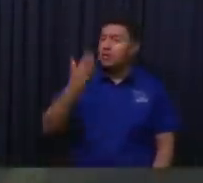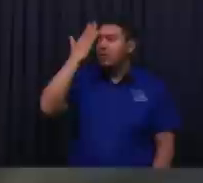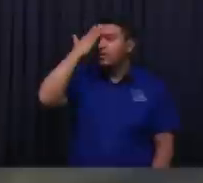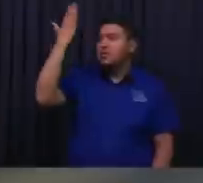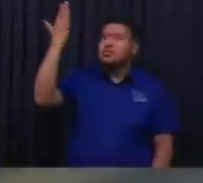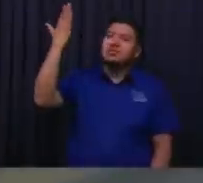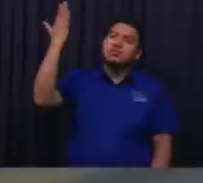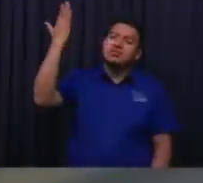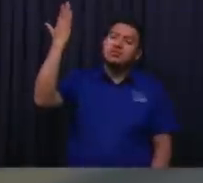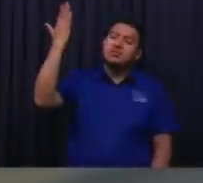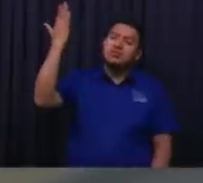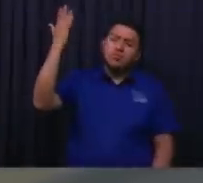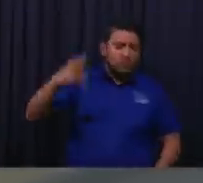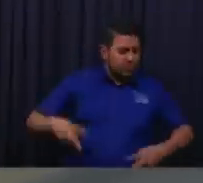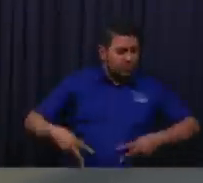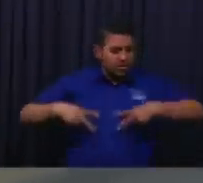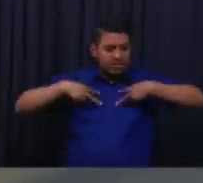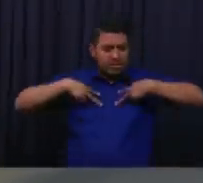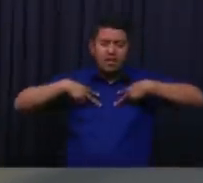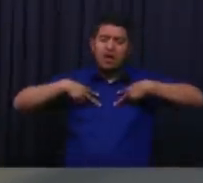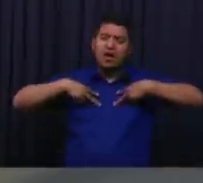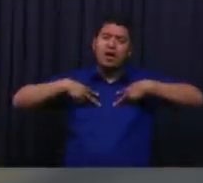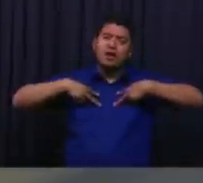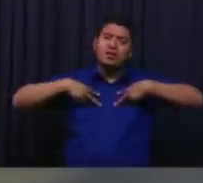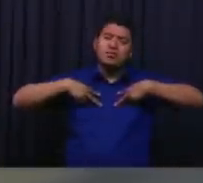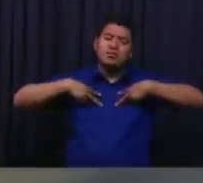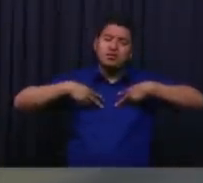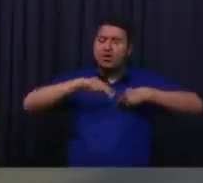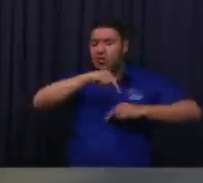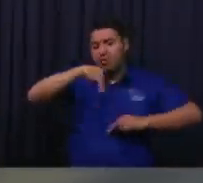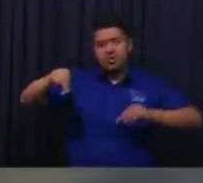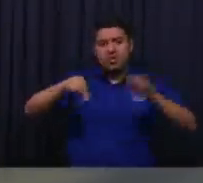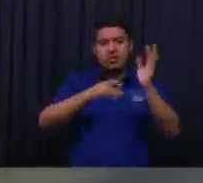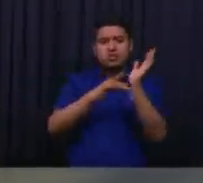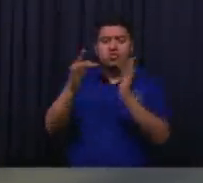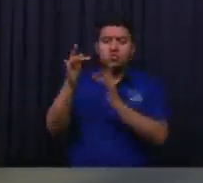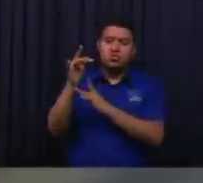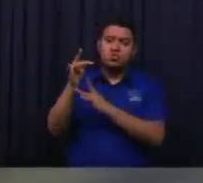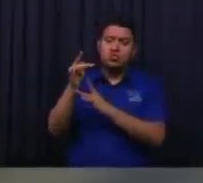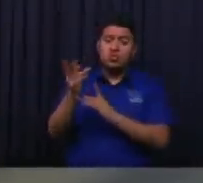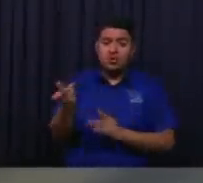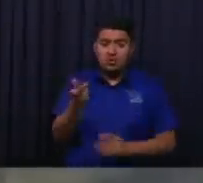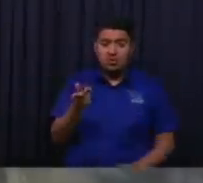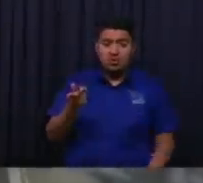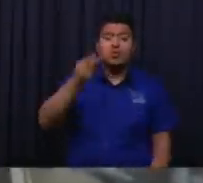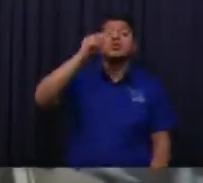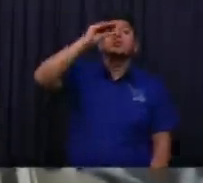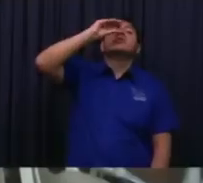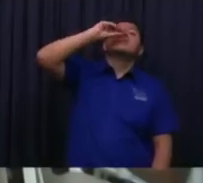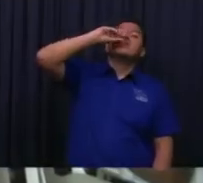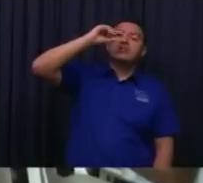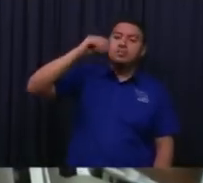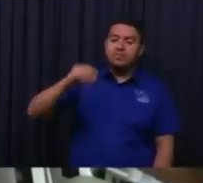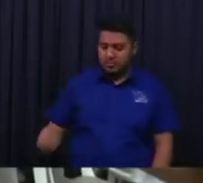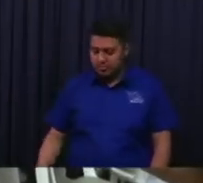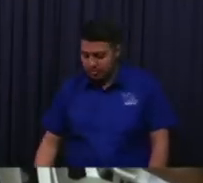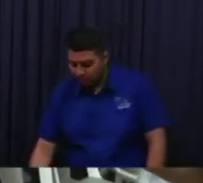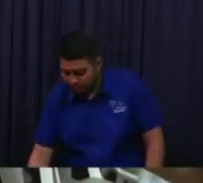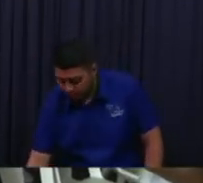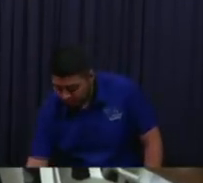Gracias por la vida, en el nombre de Jesús. Bebamos de la copa todos juntos.